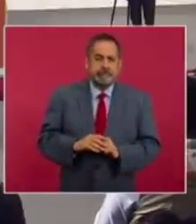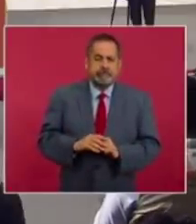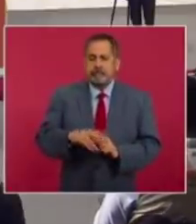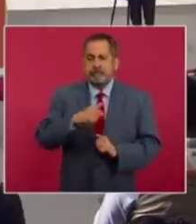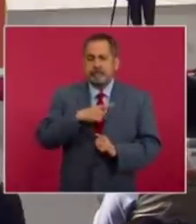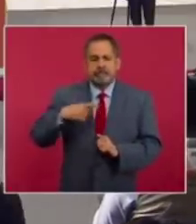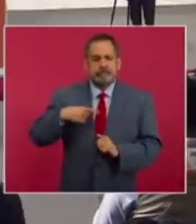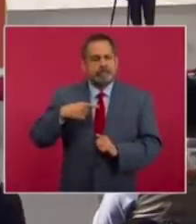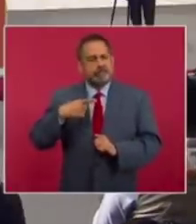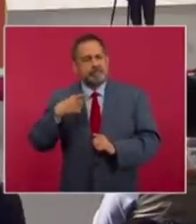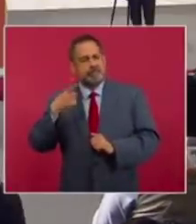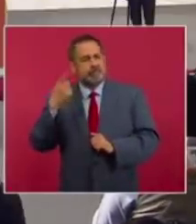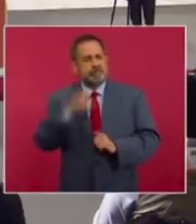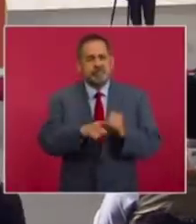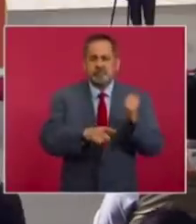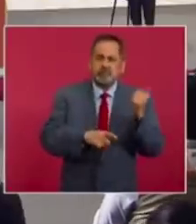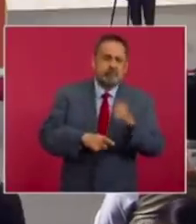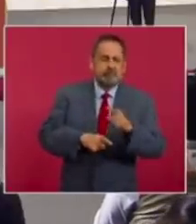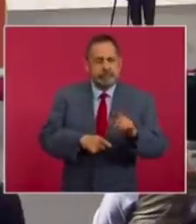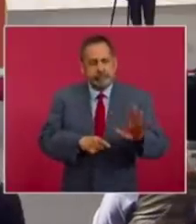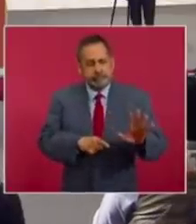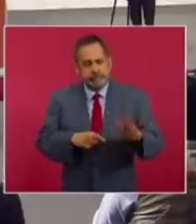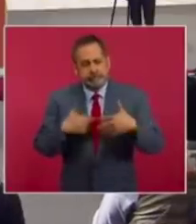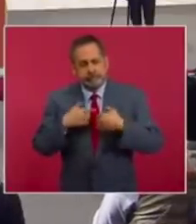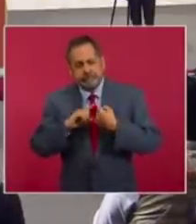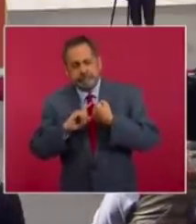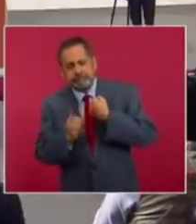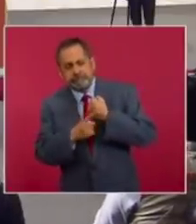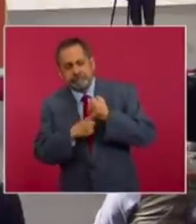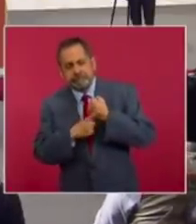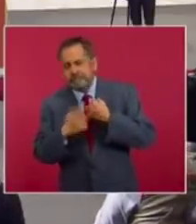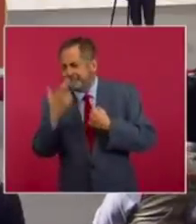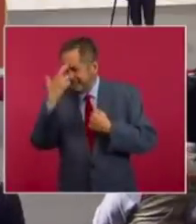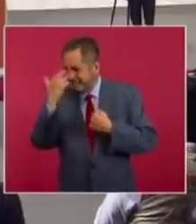condenar, sino entender el porqué de las cosas.